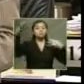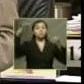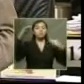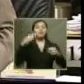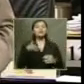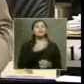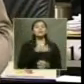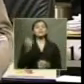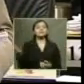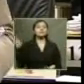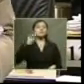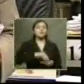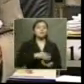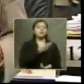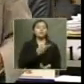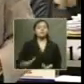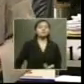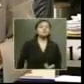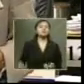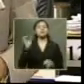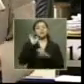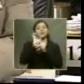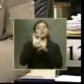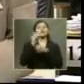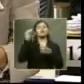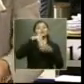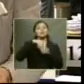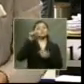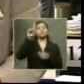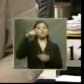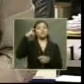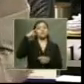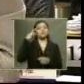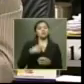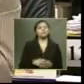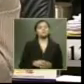que está implantando el presidente de la República en su gobierno.